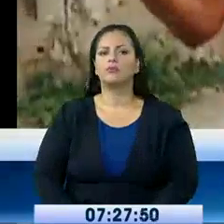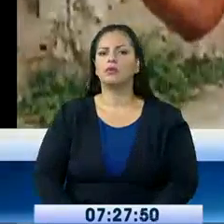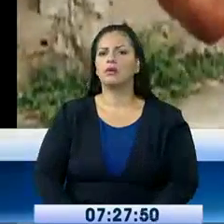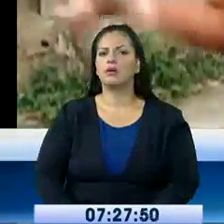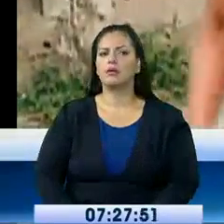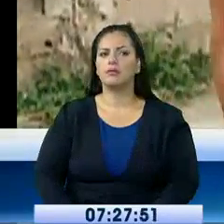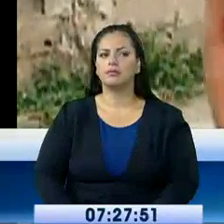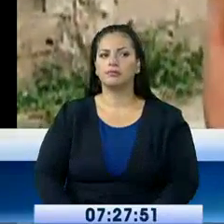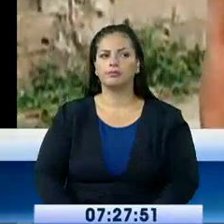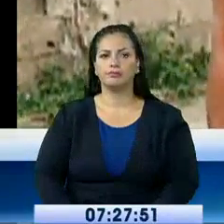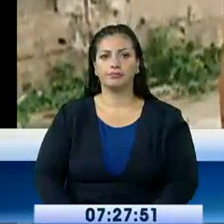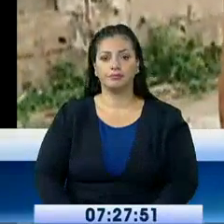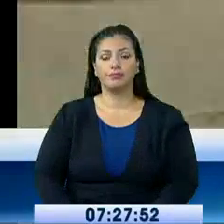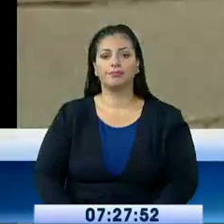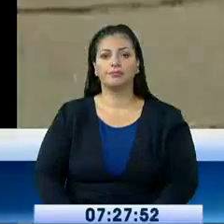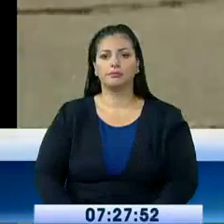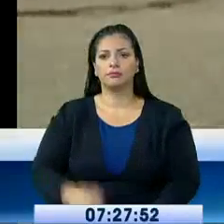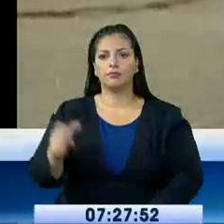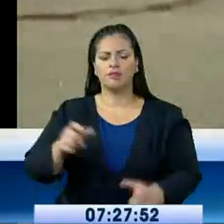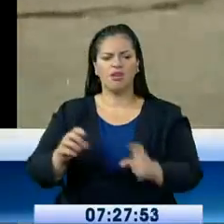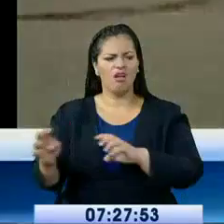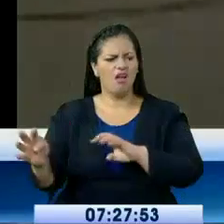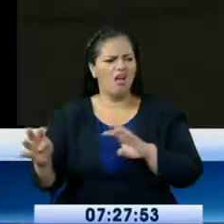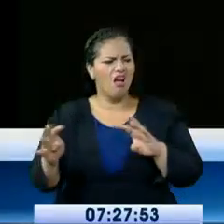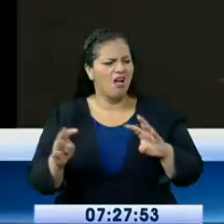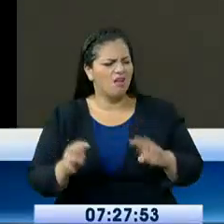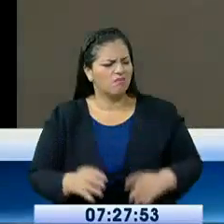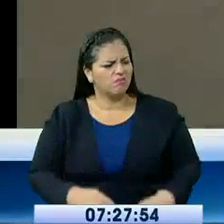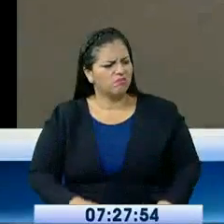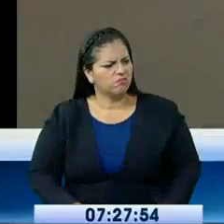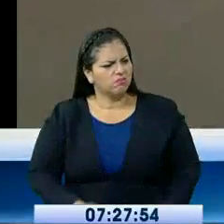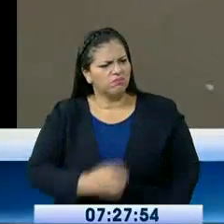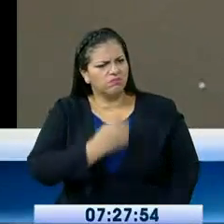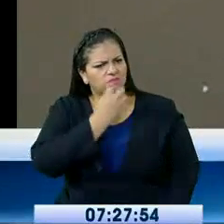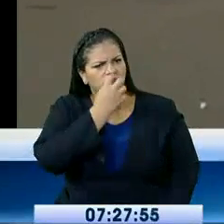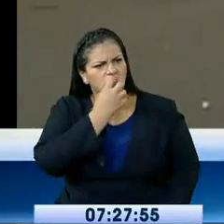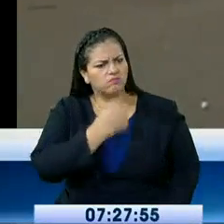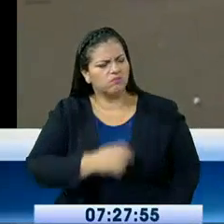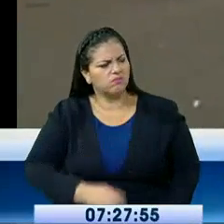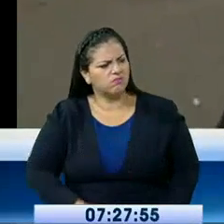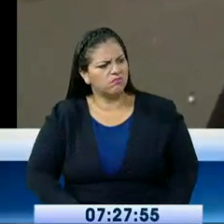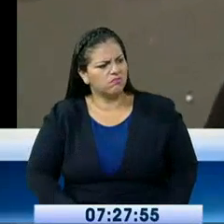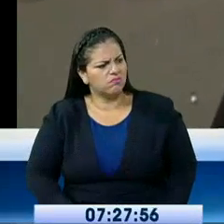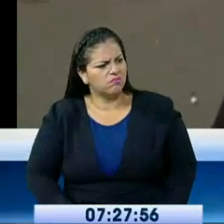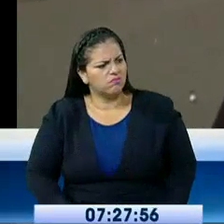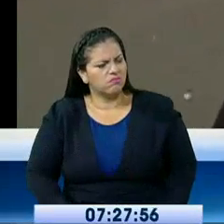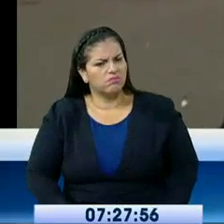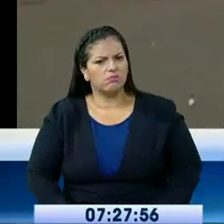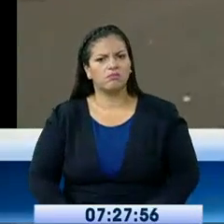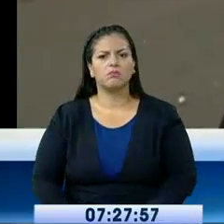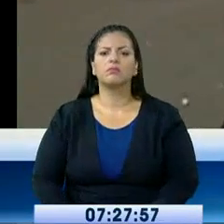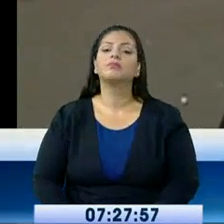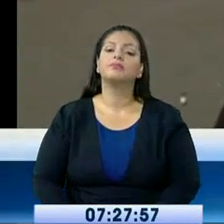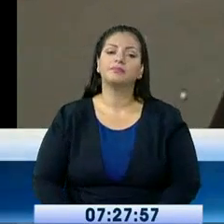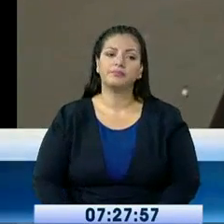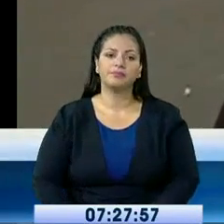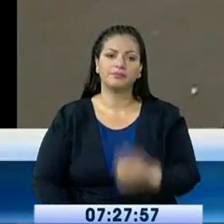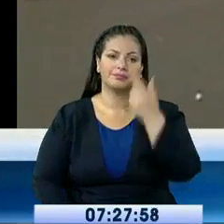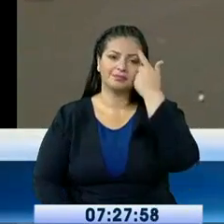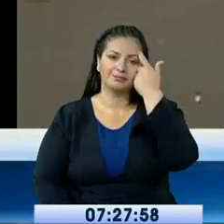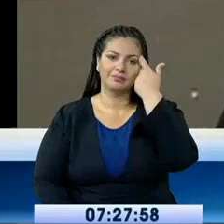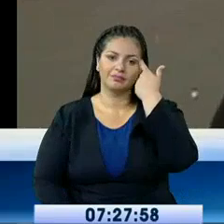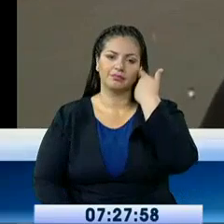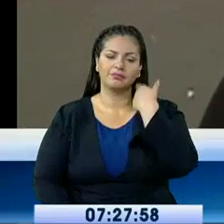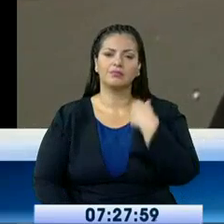estructuras, desatando el malestar colectivo. Por cuenta propia, no había ningún tipo de ninguna manera, no